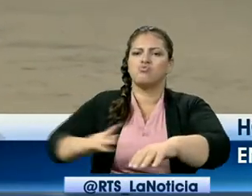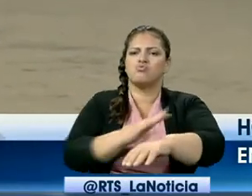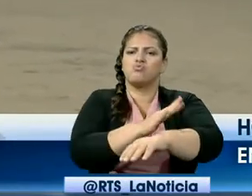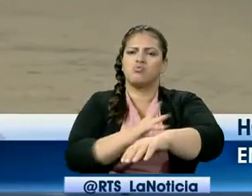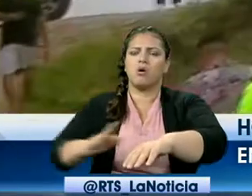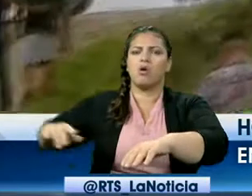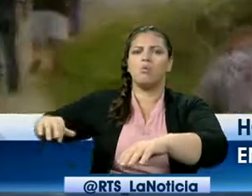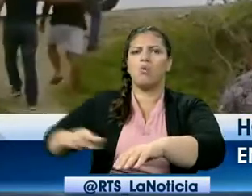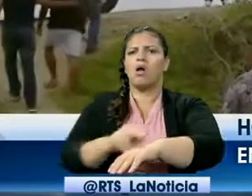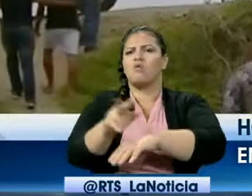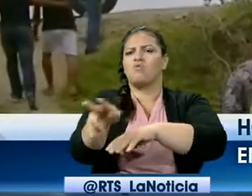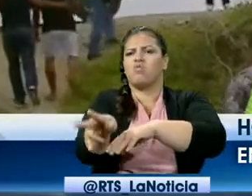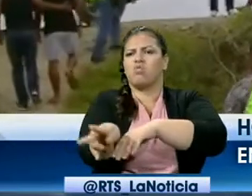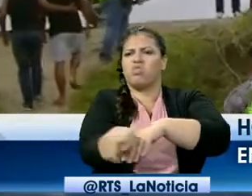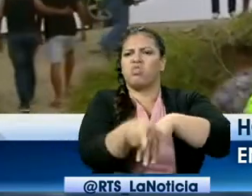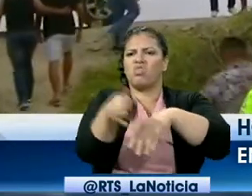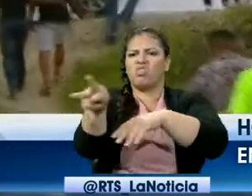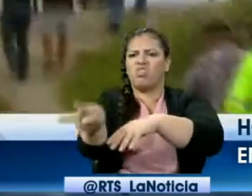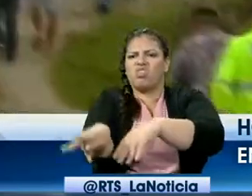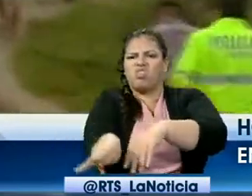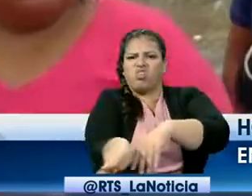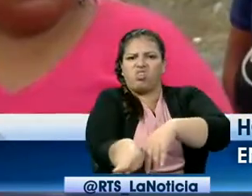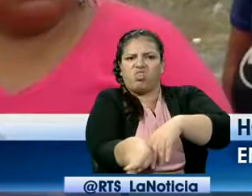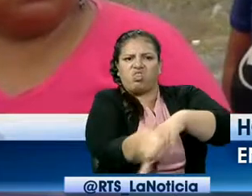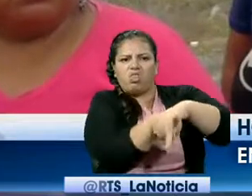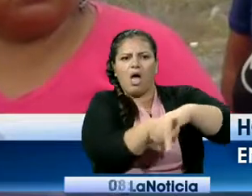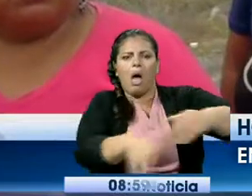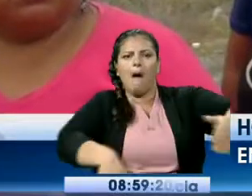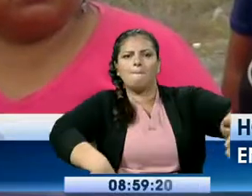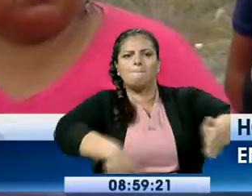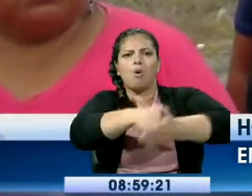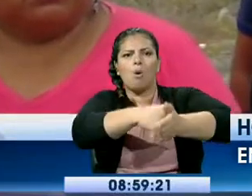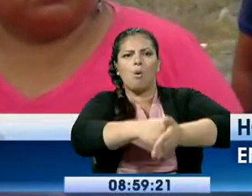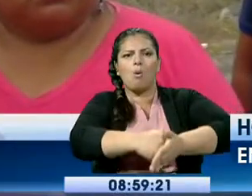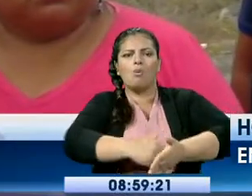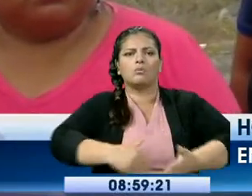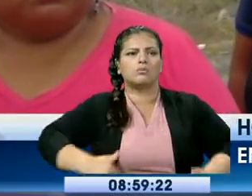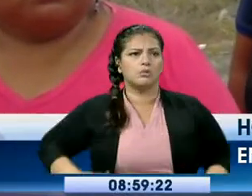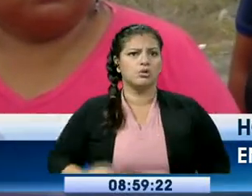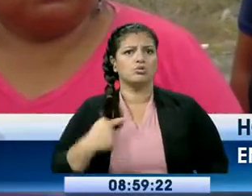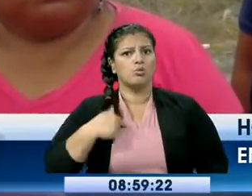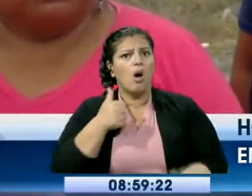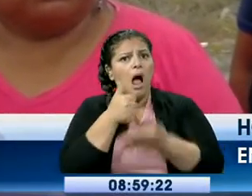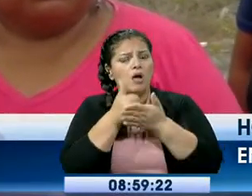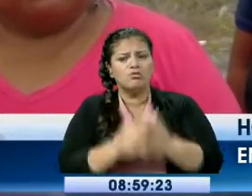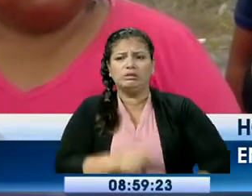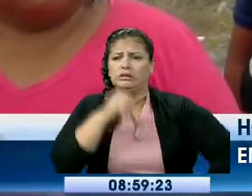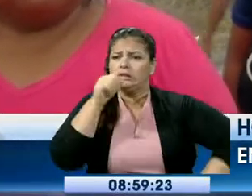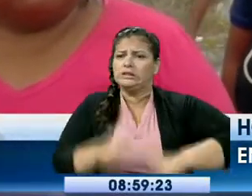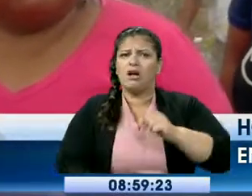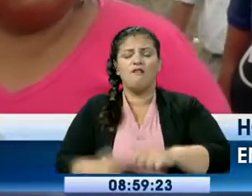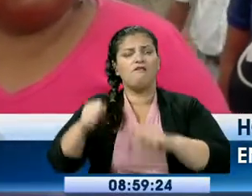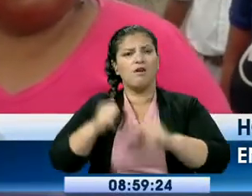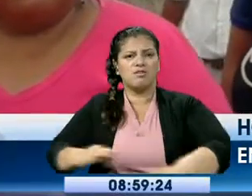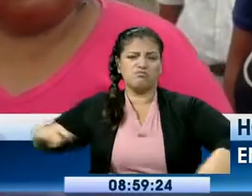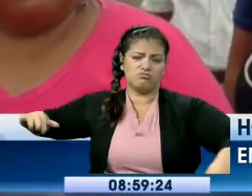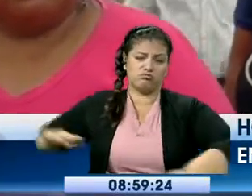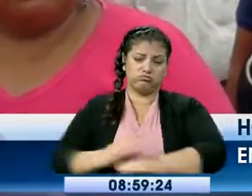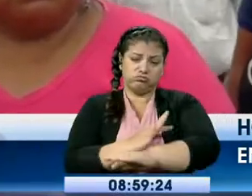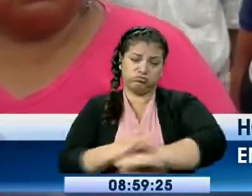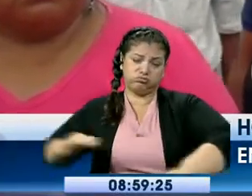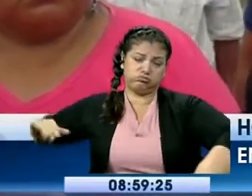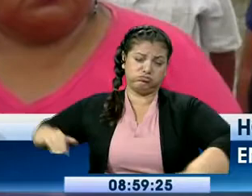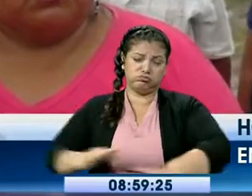había profundizado en la profundidad del mar. Y para no dejarlo ir, que el mar se lo lleve, me tuve que hundirme a